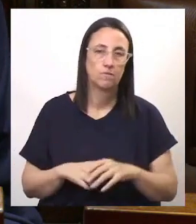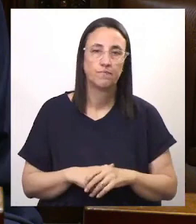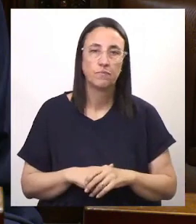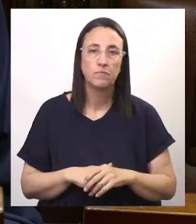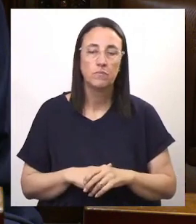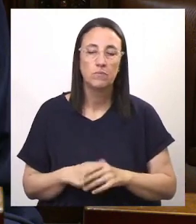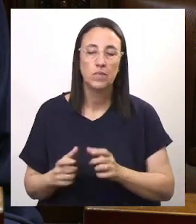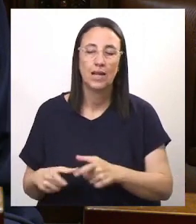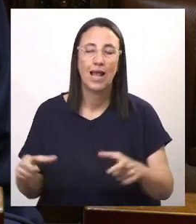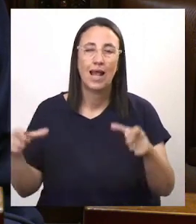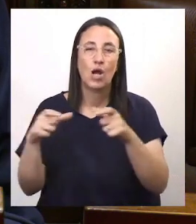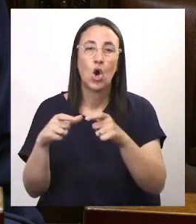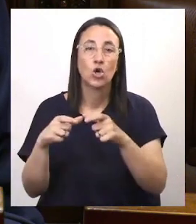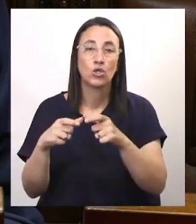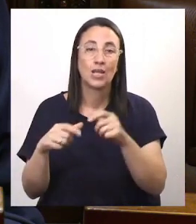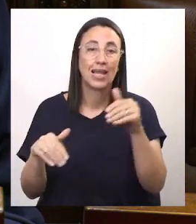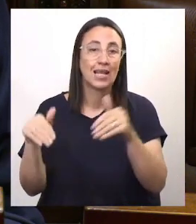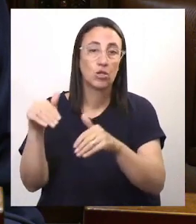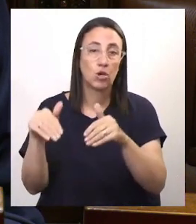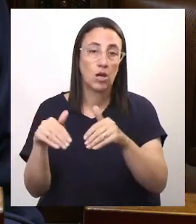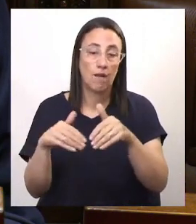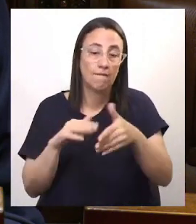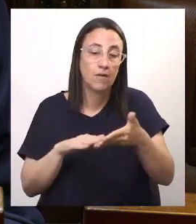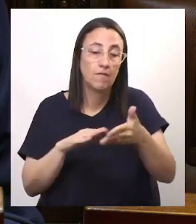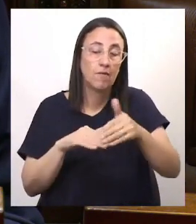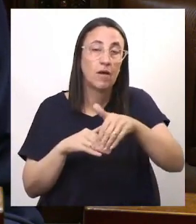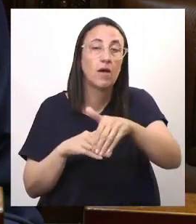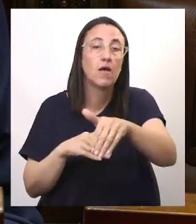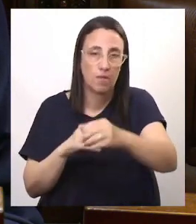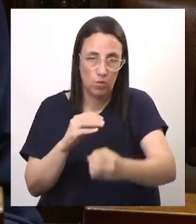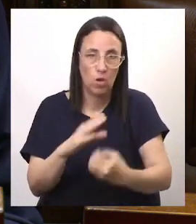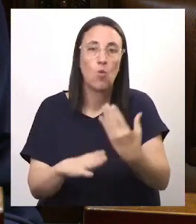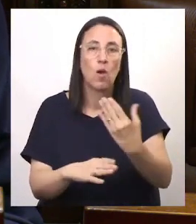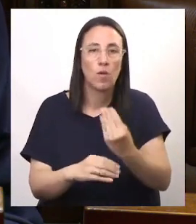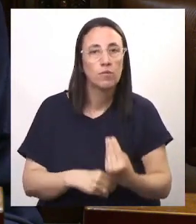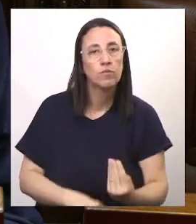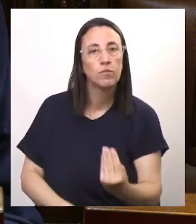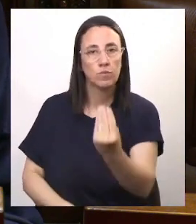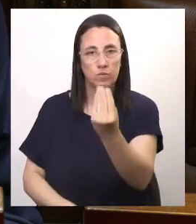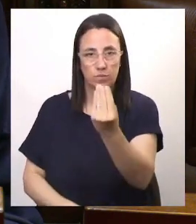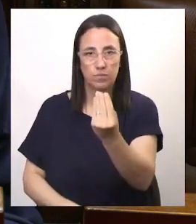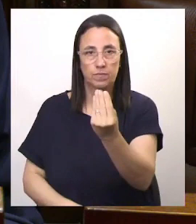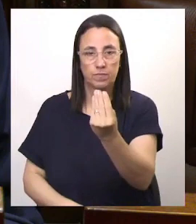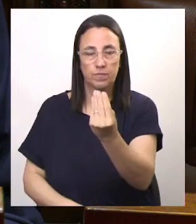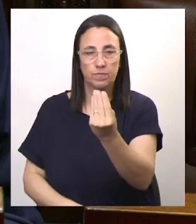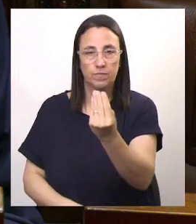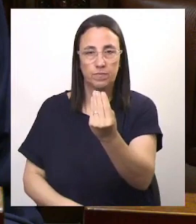La Corte Electoral nace algunos años después. Nace